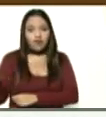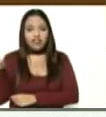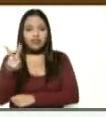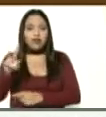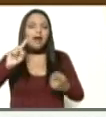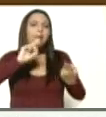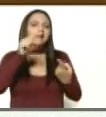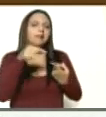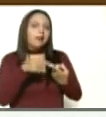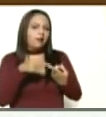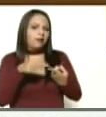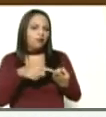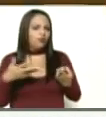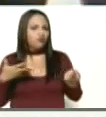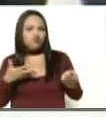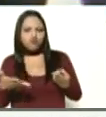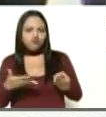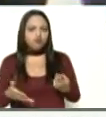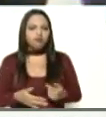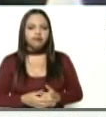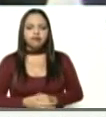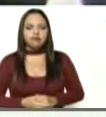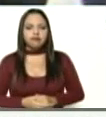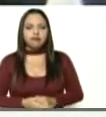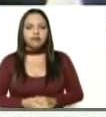primero en